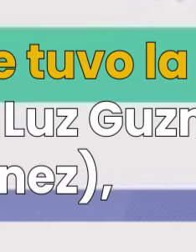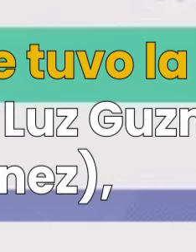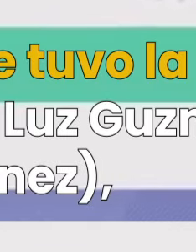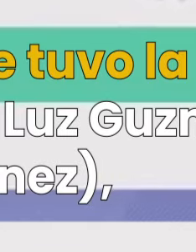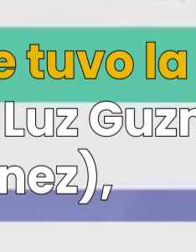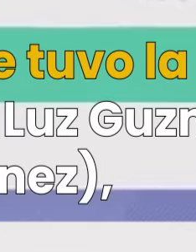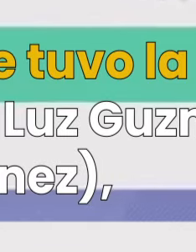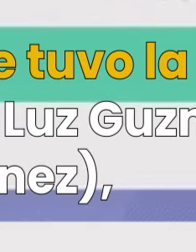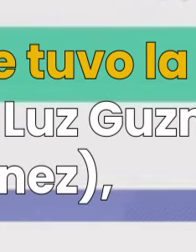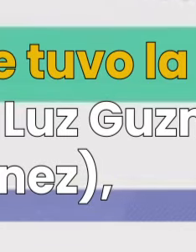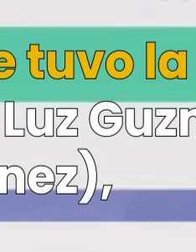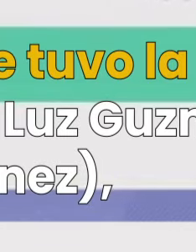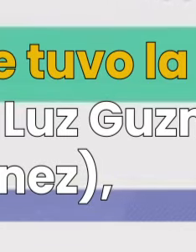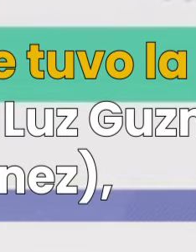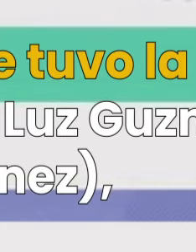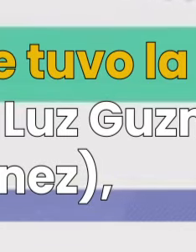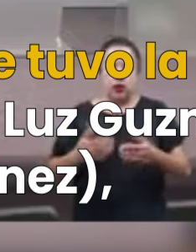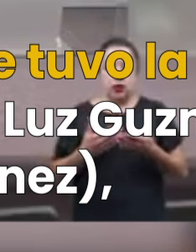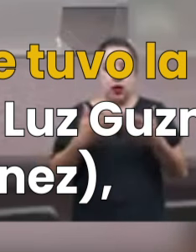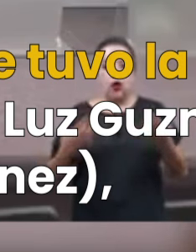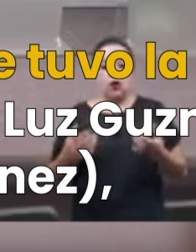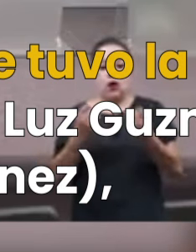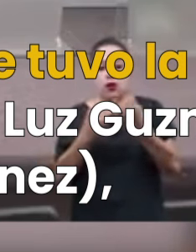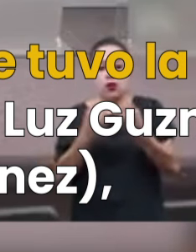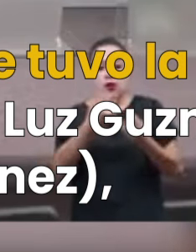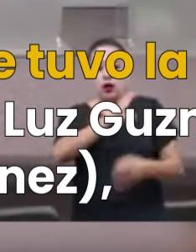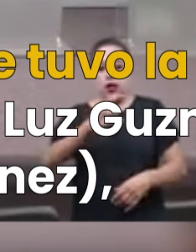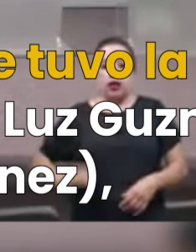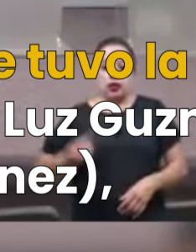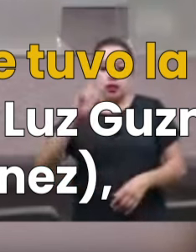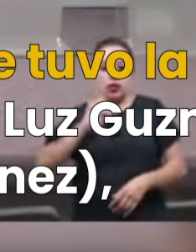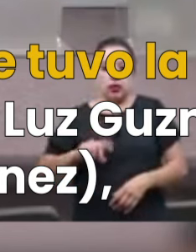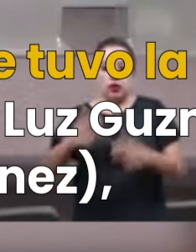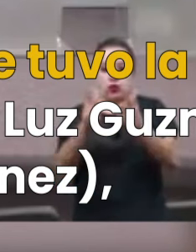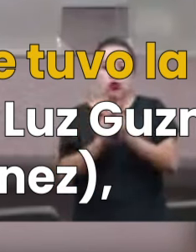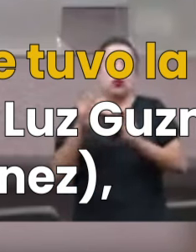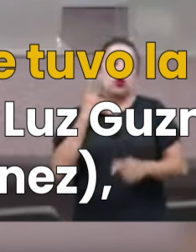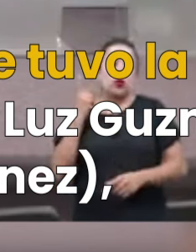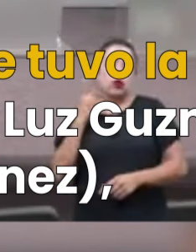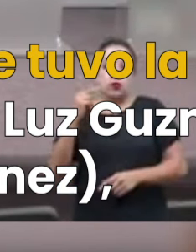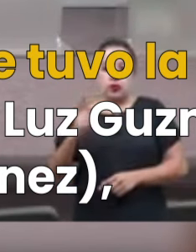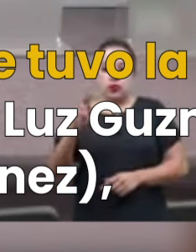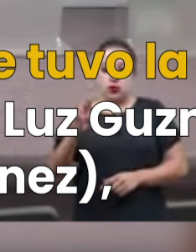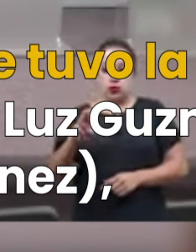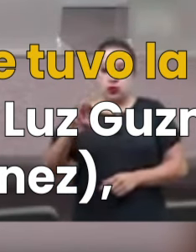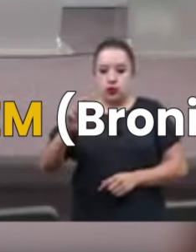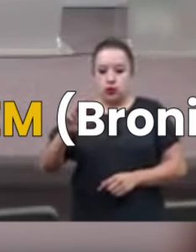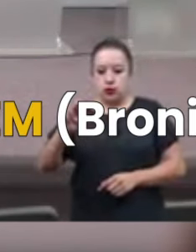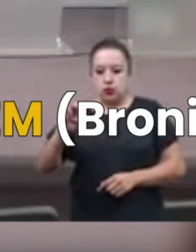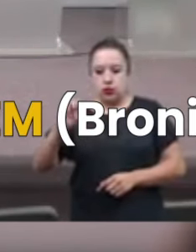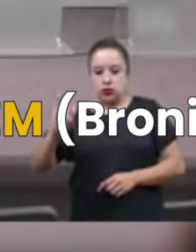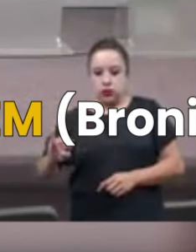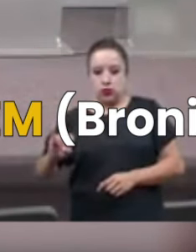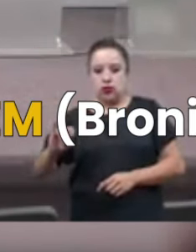encuentro únicamente se tuvo la presencia de las candidatas del PT, Dora Luz Guzmán Flores, del PAN, Benita Manilla Martínez, del